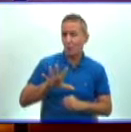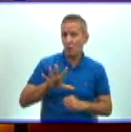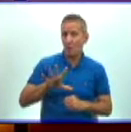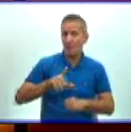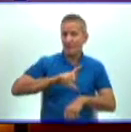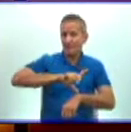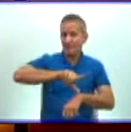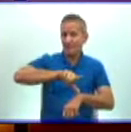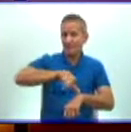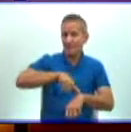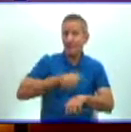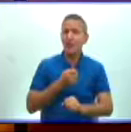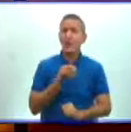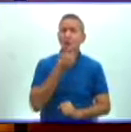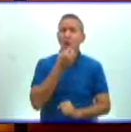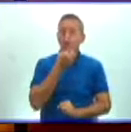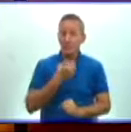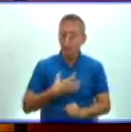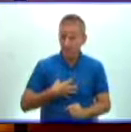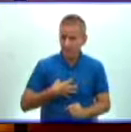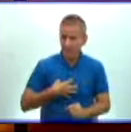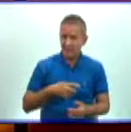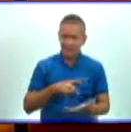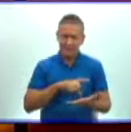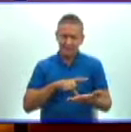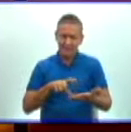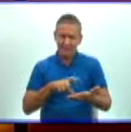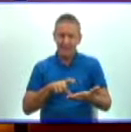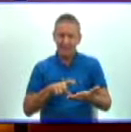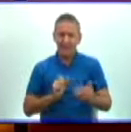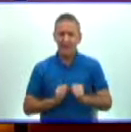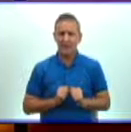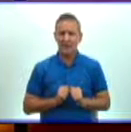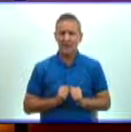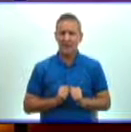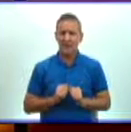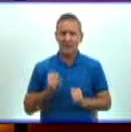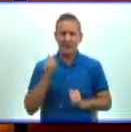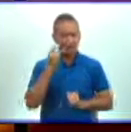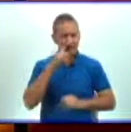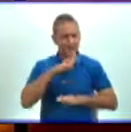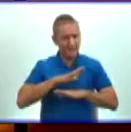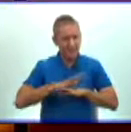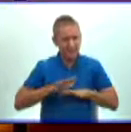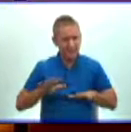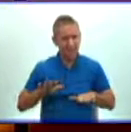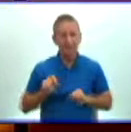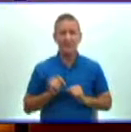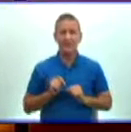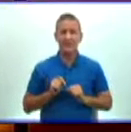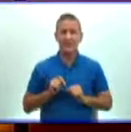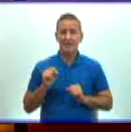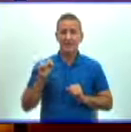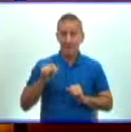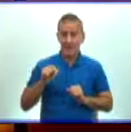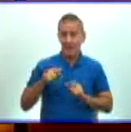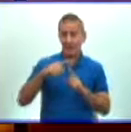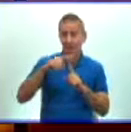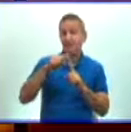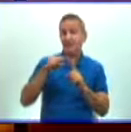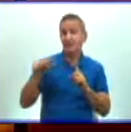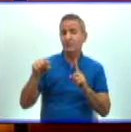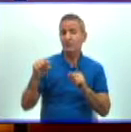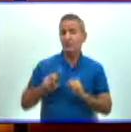minutos pueda tener un texto totalmente acabado. Esta fue una temática que en